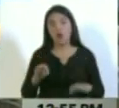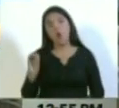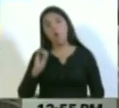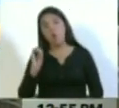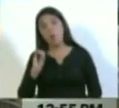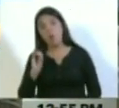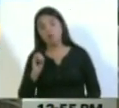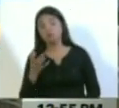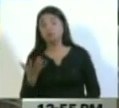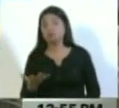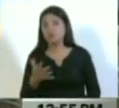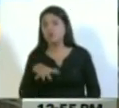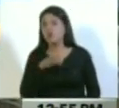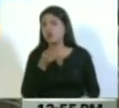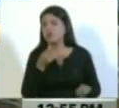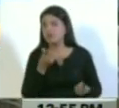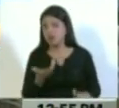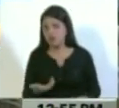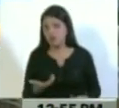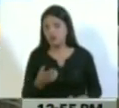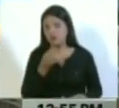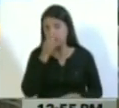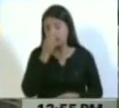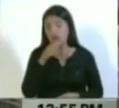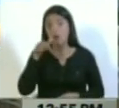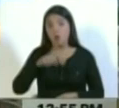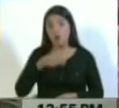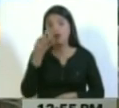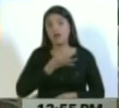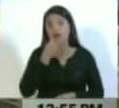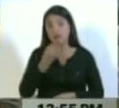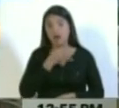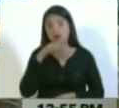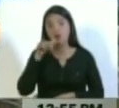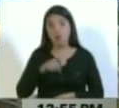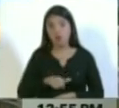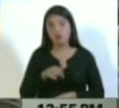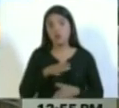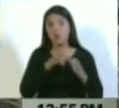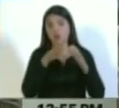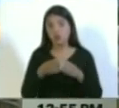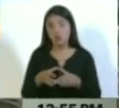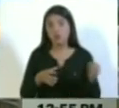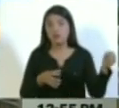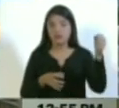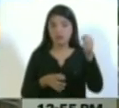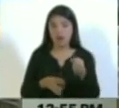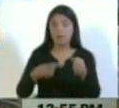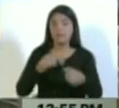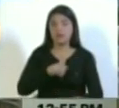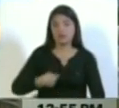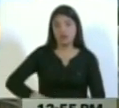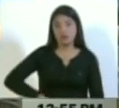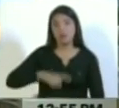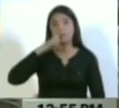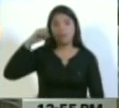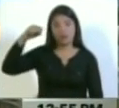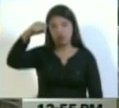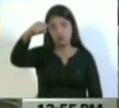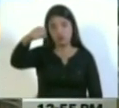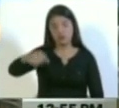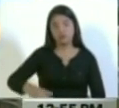jurídicas. Hay que destacar que llegará en esta tarde, el día de hoy, un equipo designado por el señor presidente Nicolás Maduro